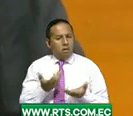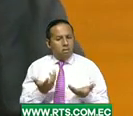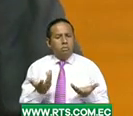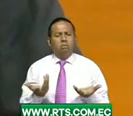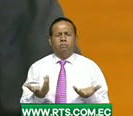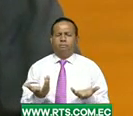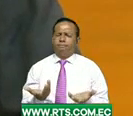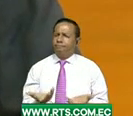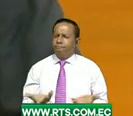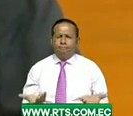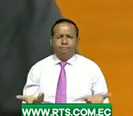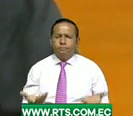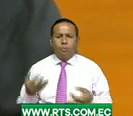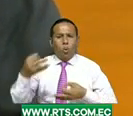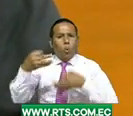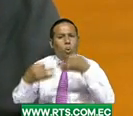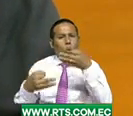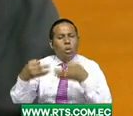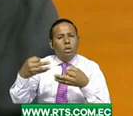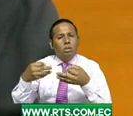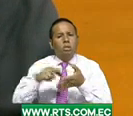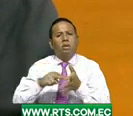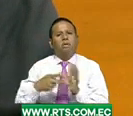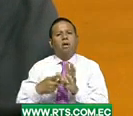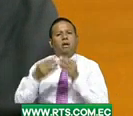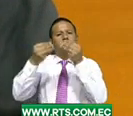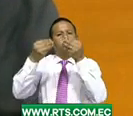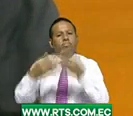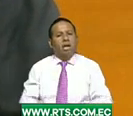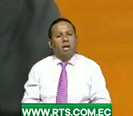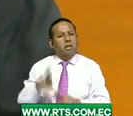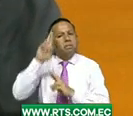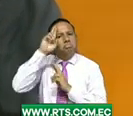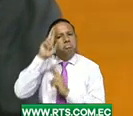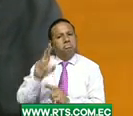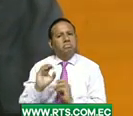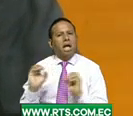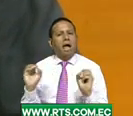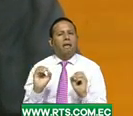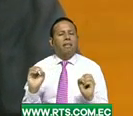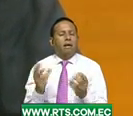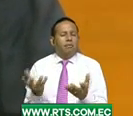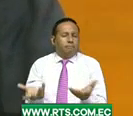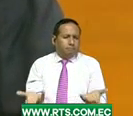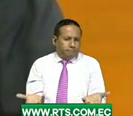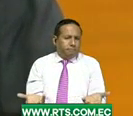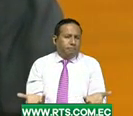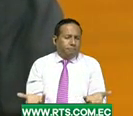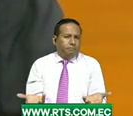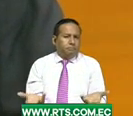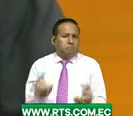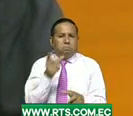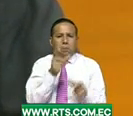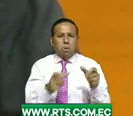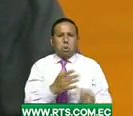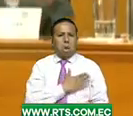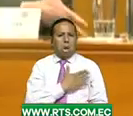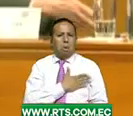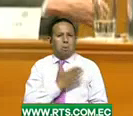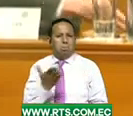público, la justicia pierde relevancia y por lo tanto se deja de creer en